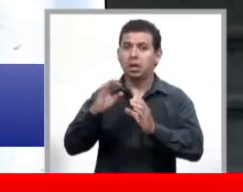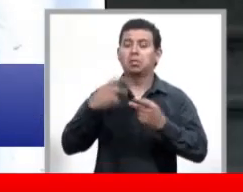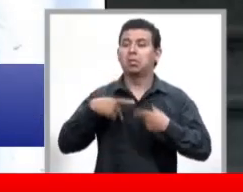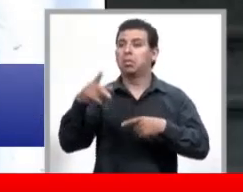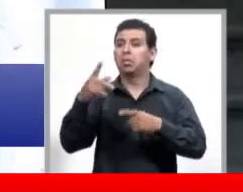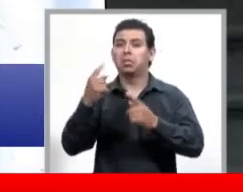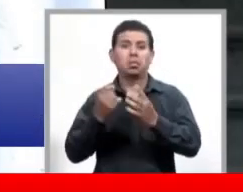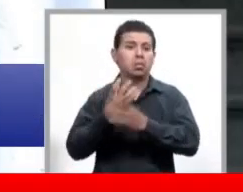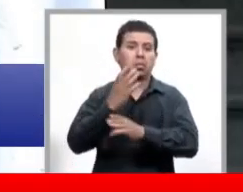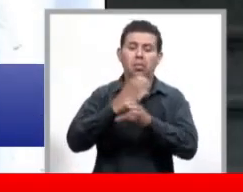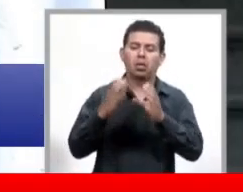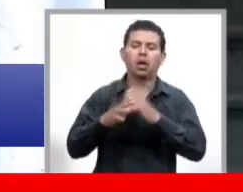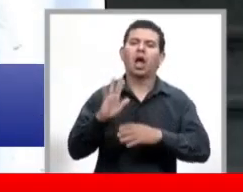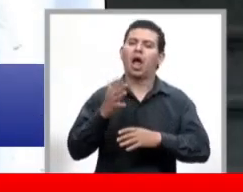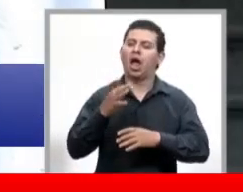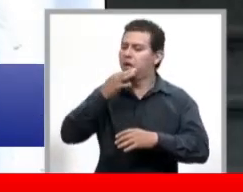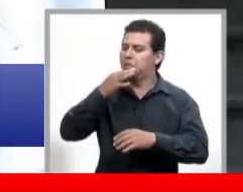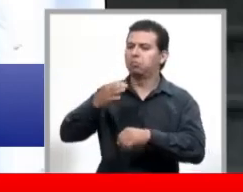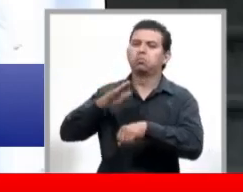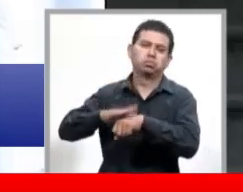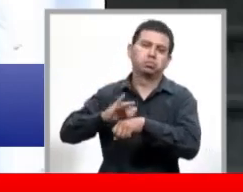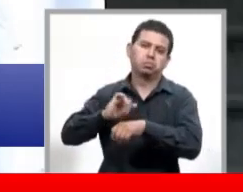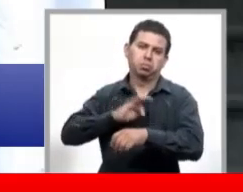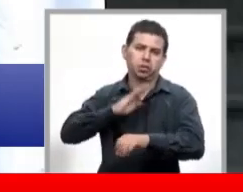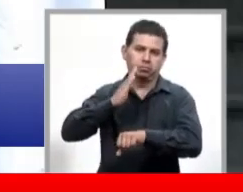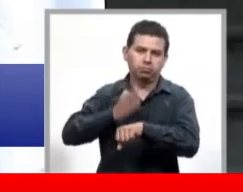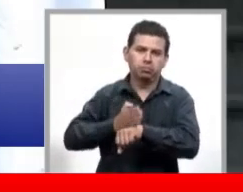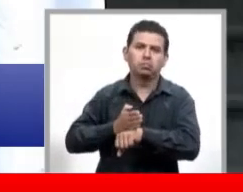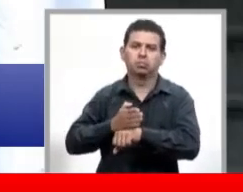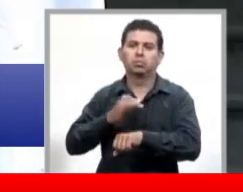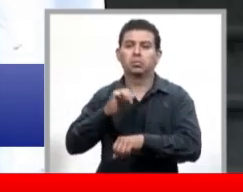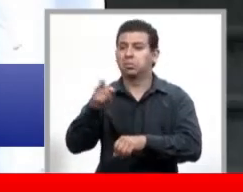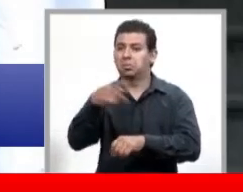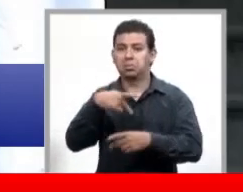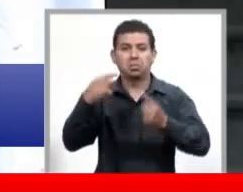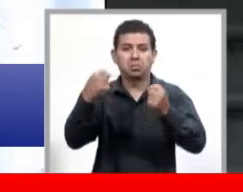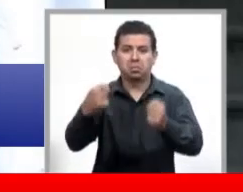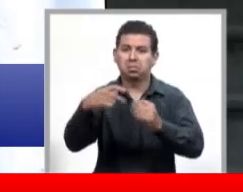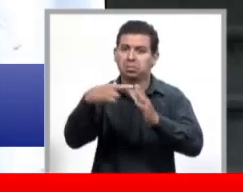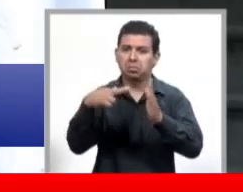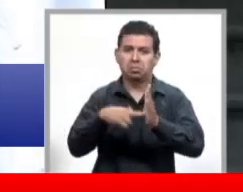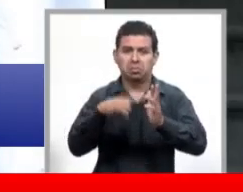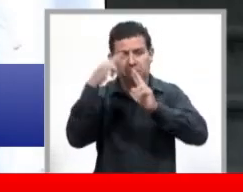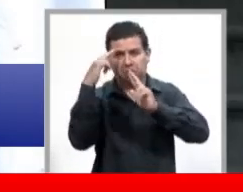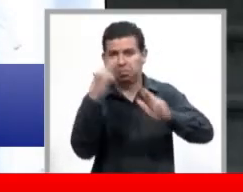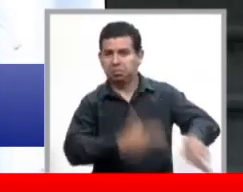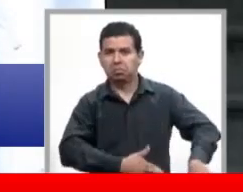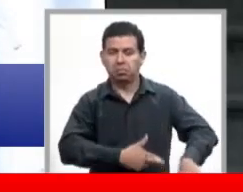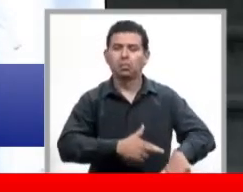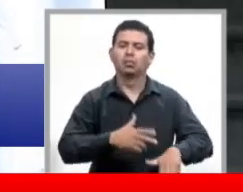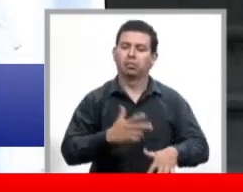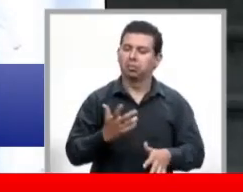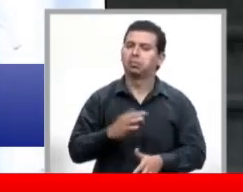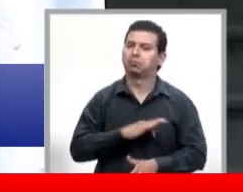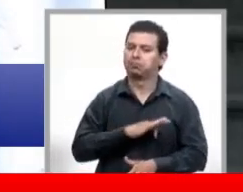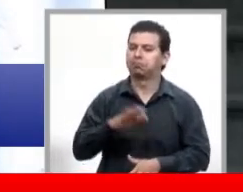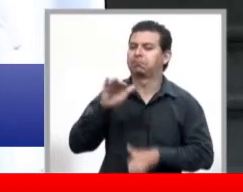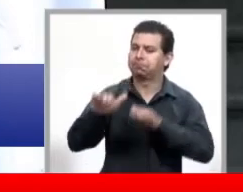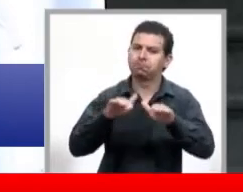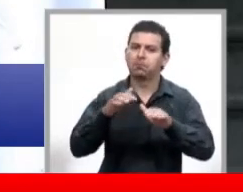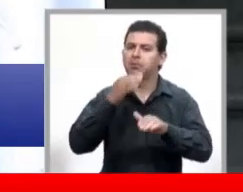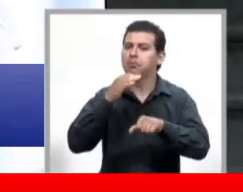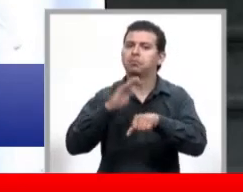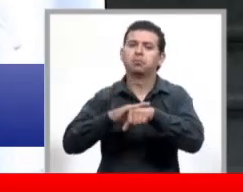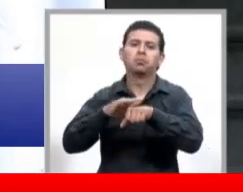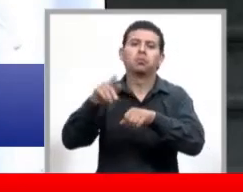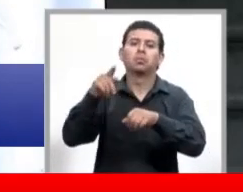señalado, en los casos en que no se sigan las reglas, y se invitará a toda la población a